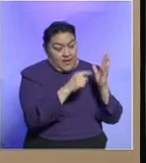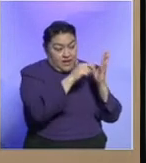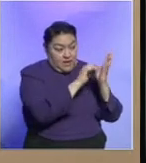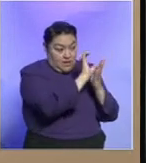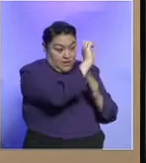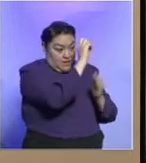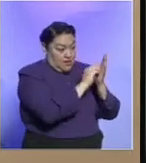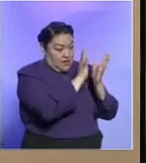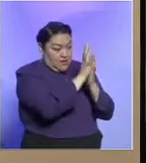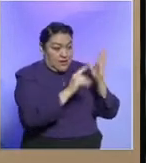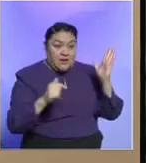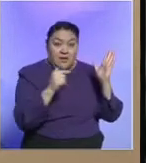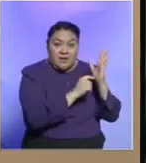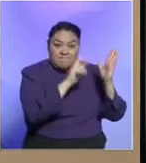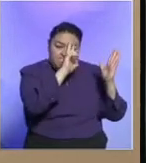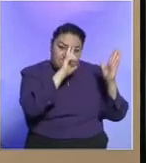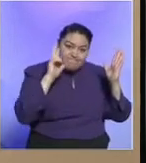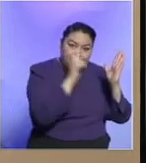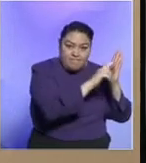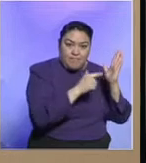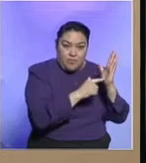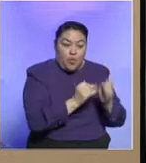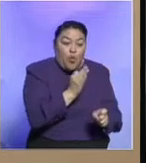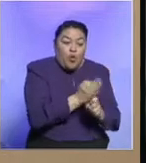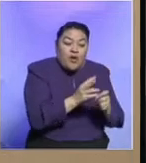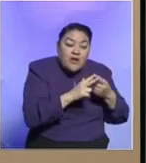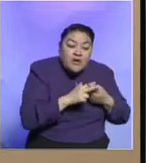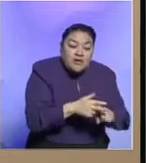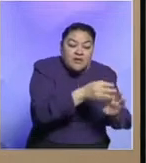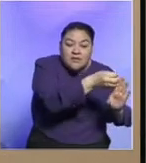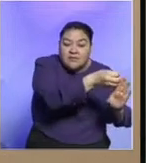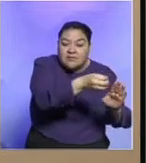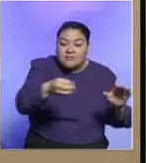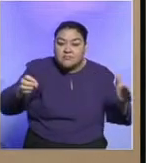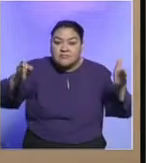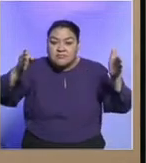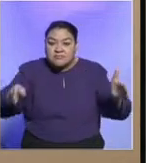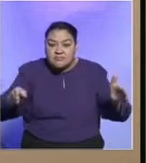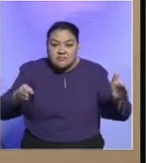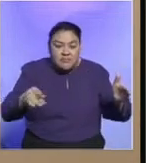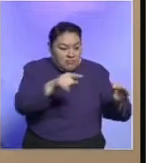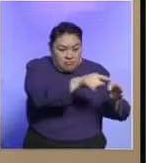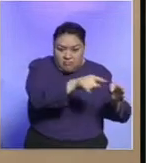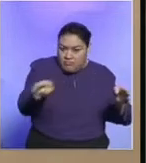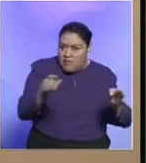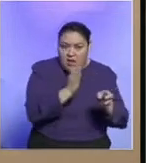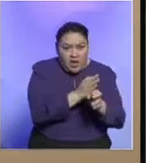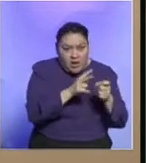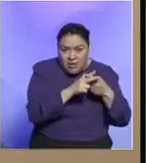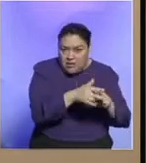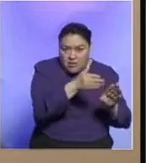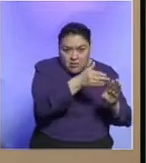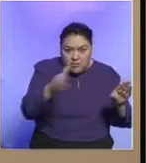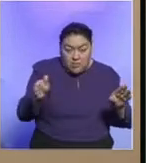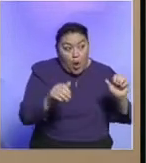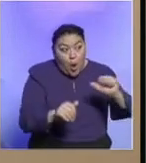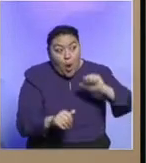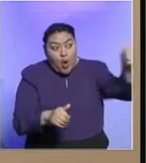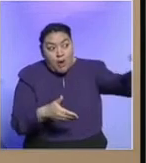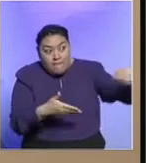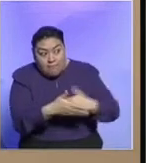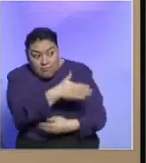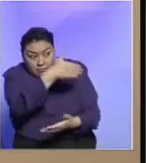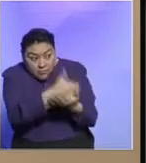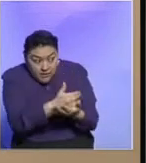estamos en medio de un proceso electoral en desarrollo y no es viable